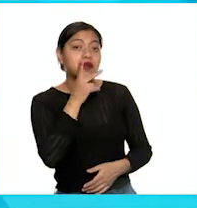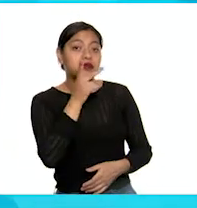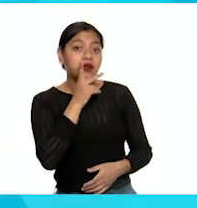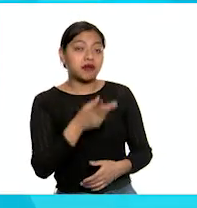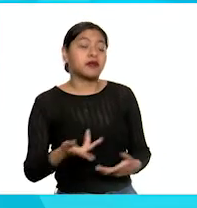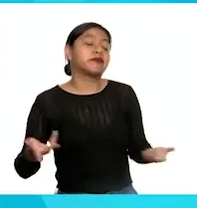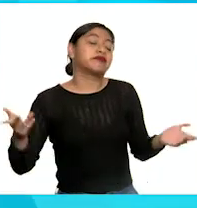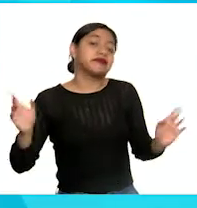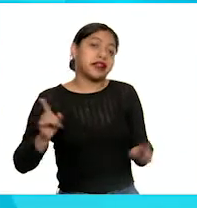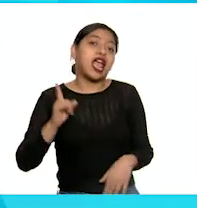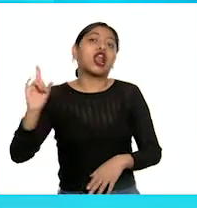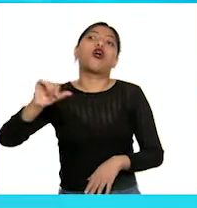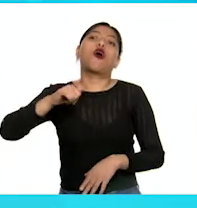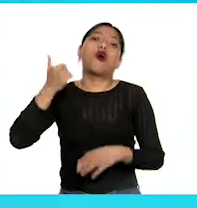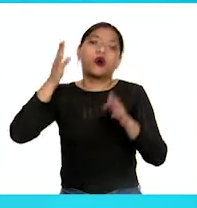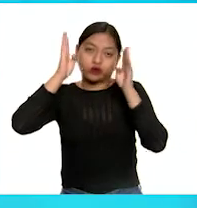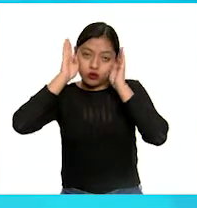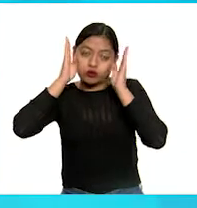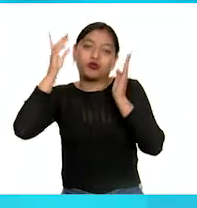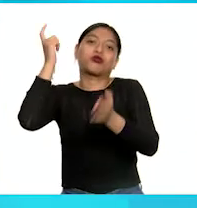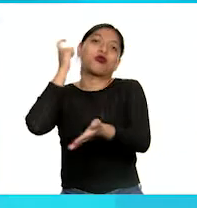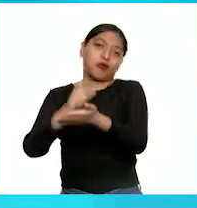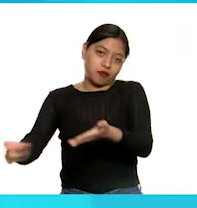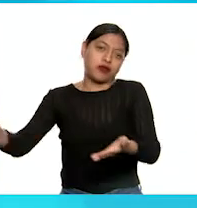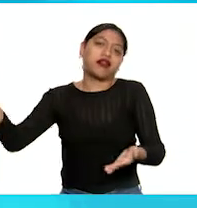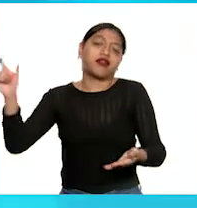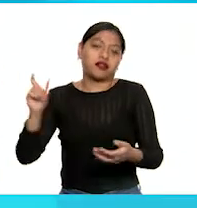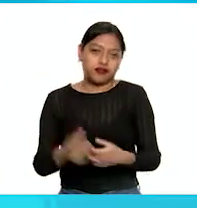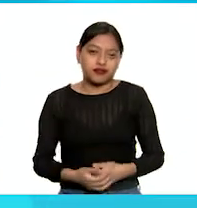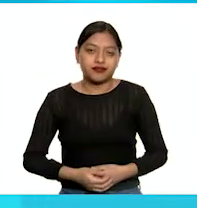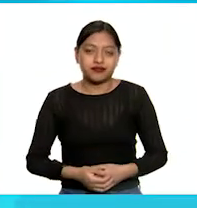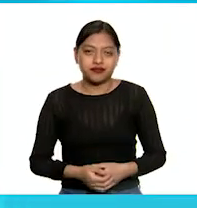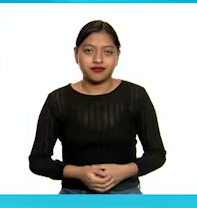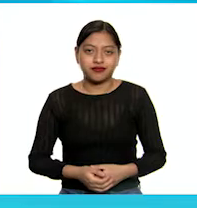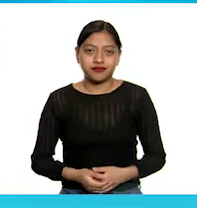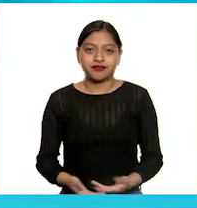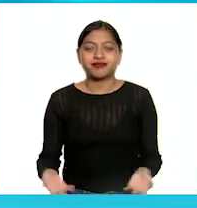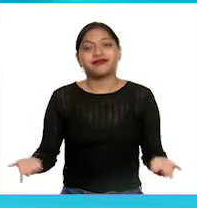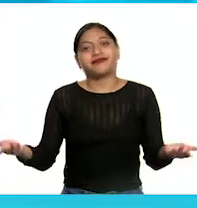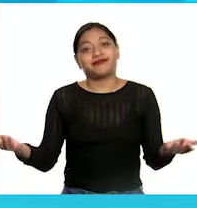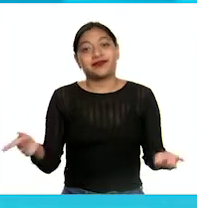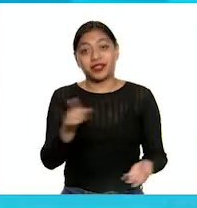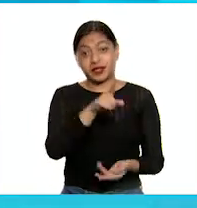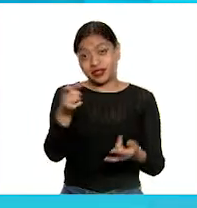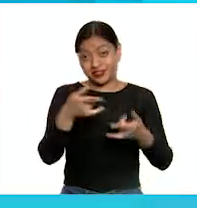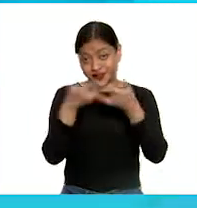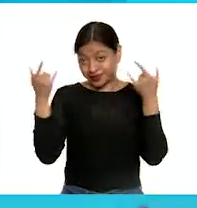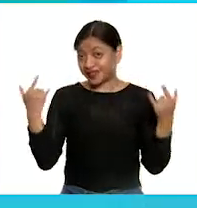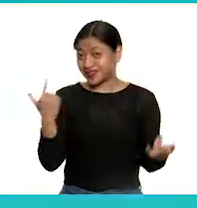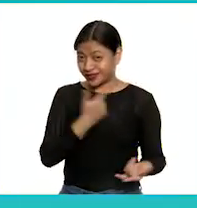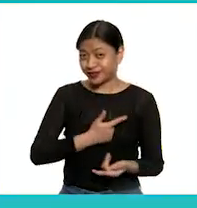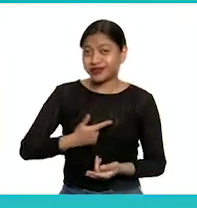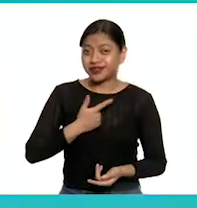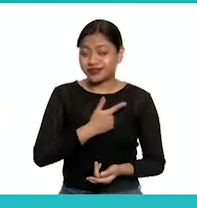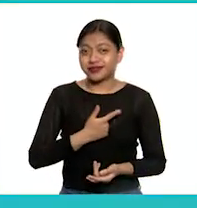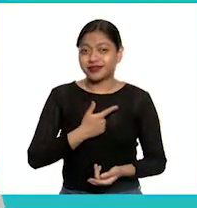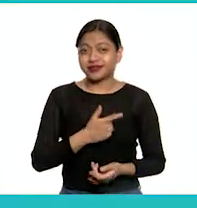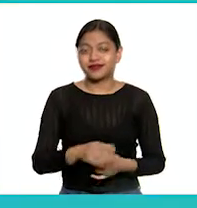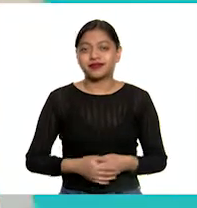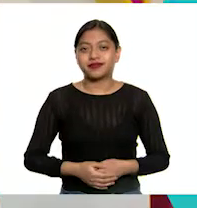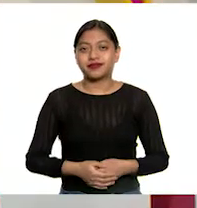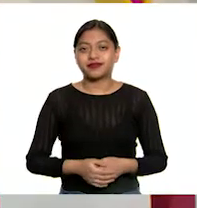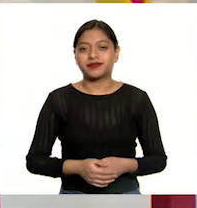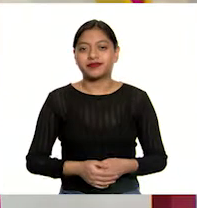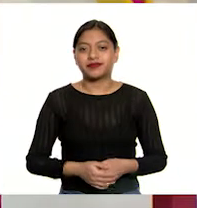compró otro. ¡Claro! Oigan, ¿y a ustedes les gustó el cuento? A